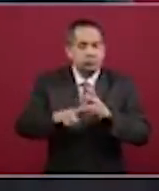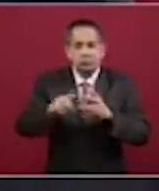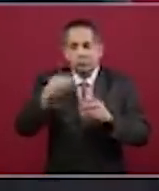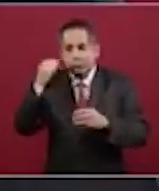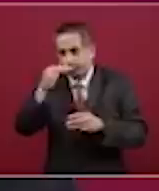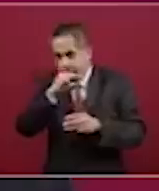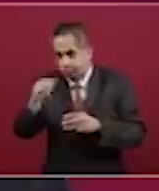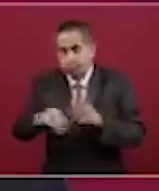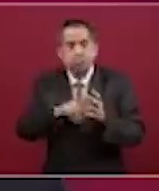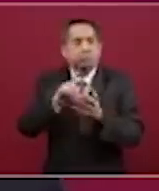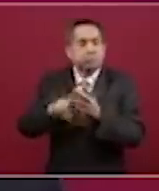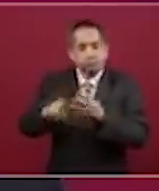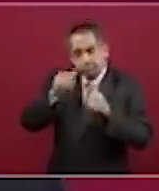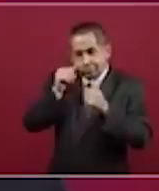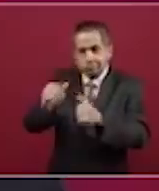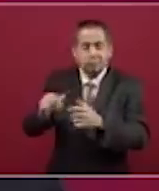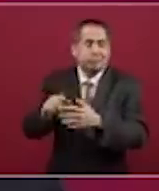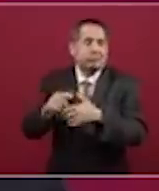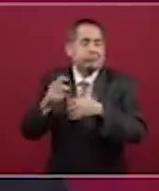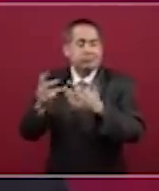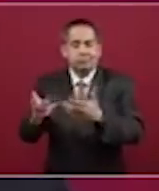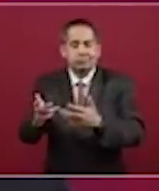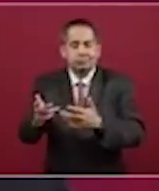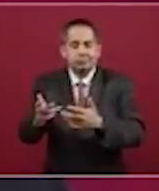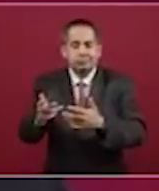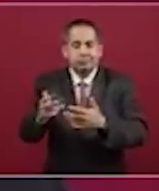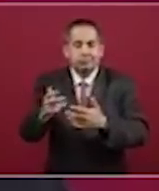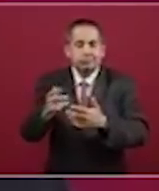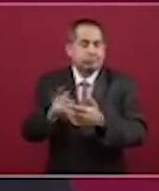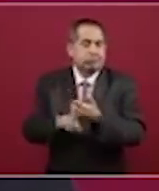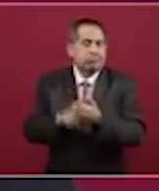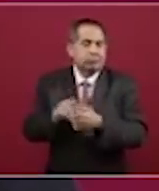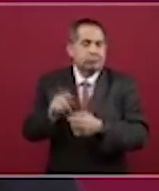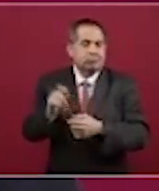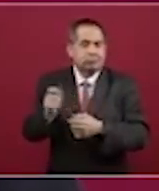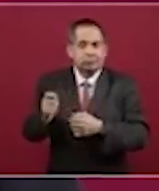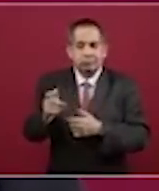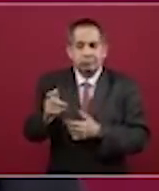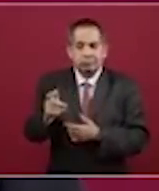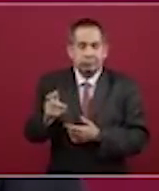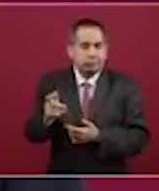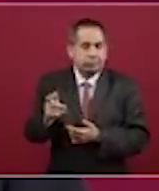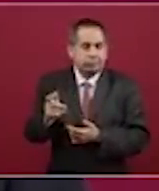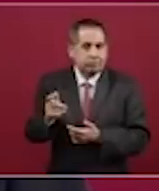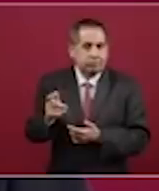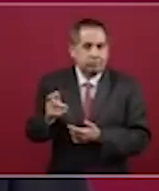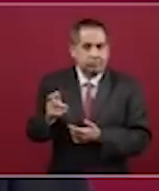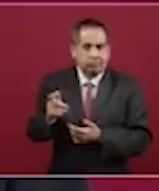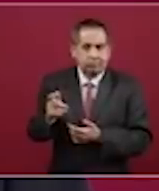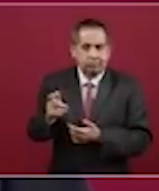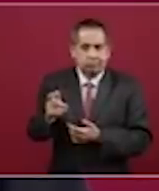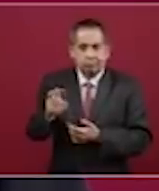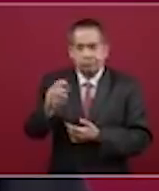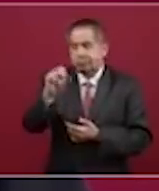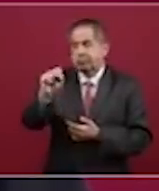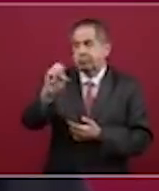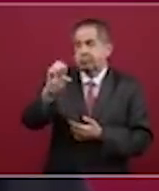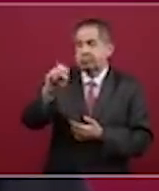de Michoacán, tendría yo que atender a los de el